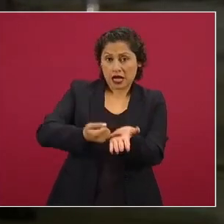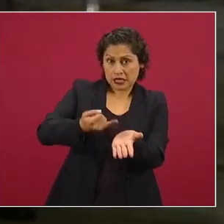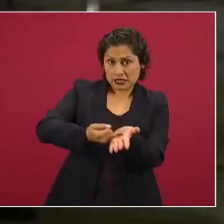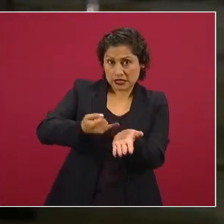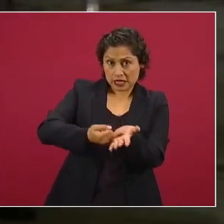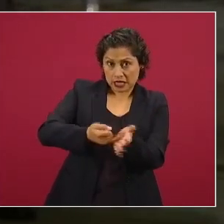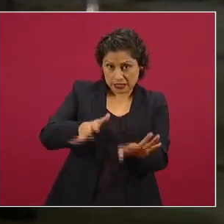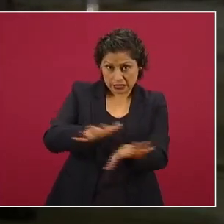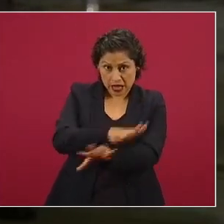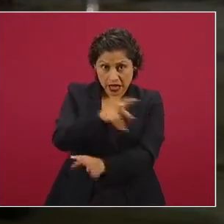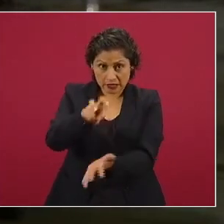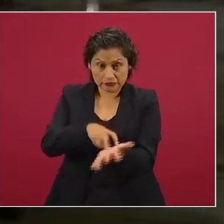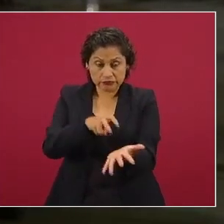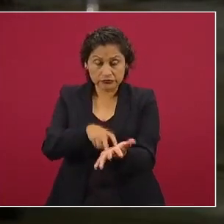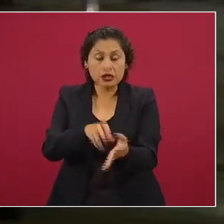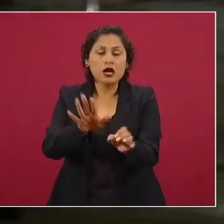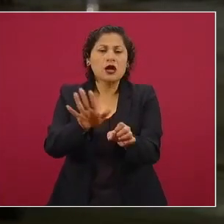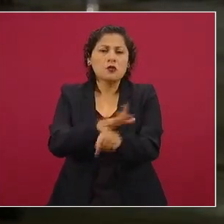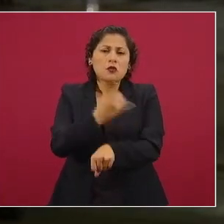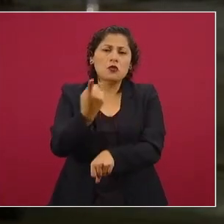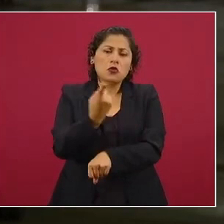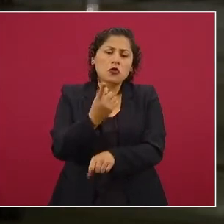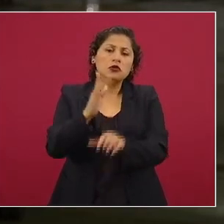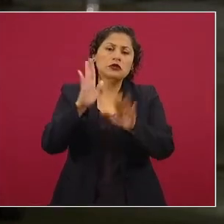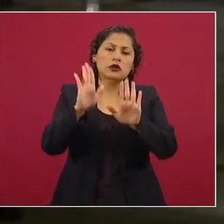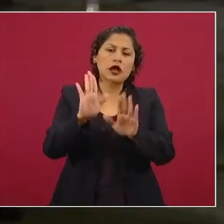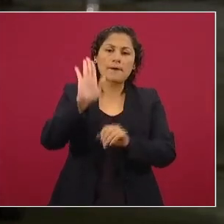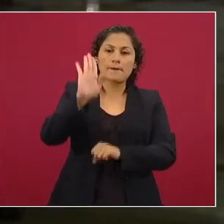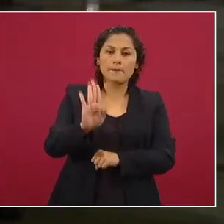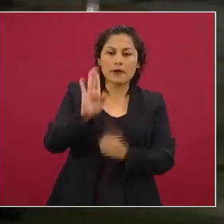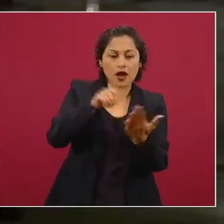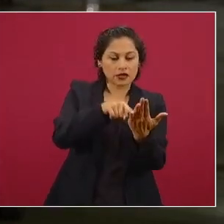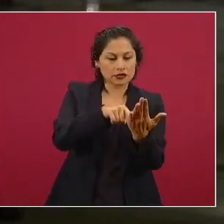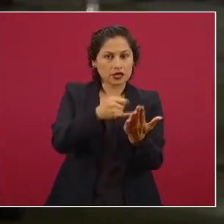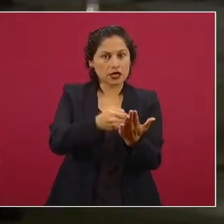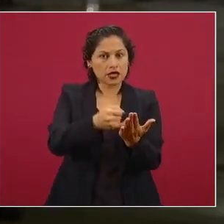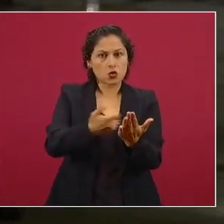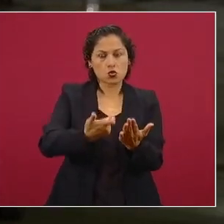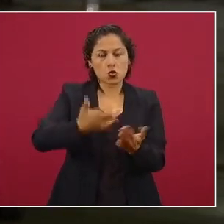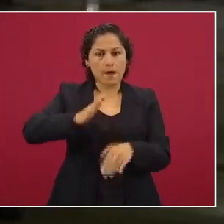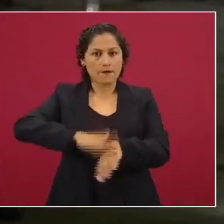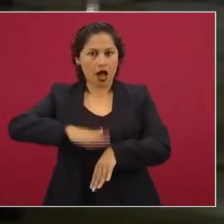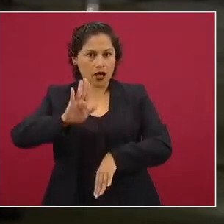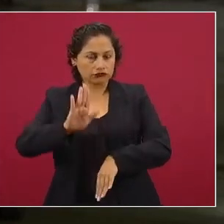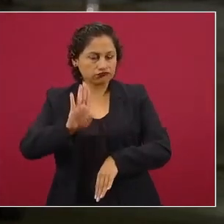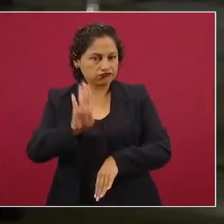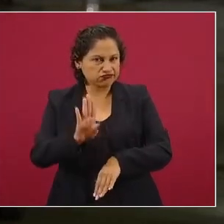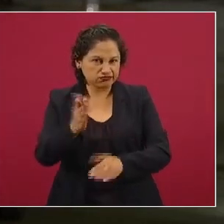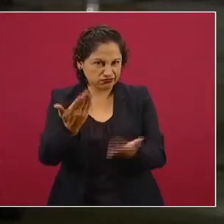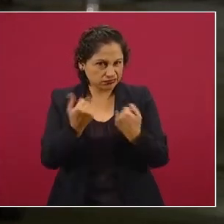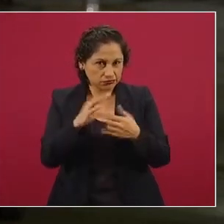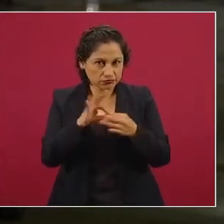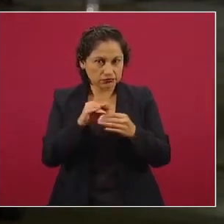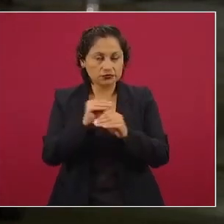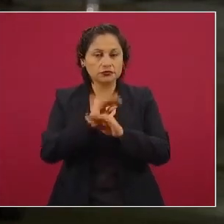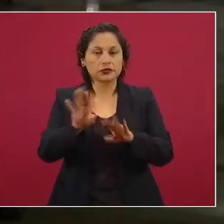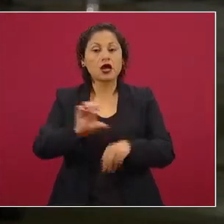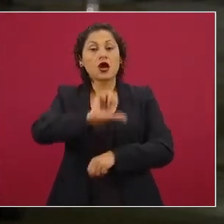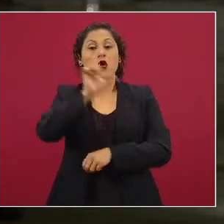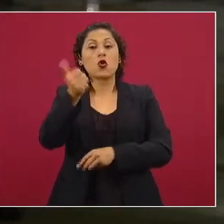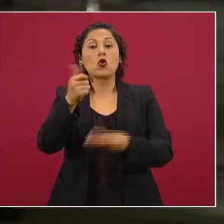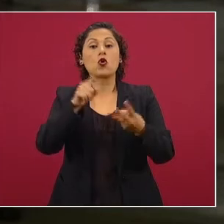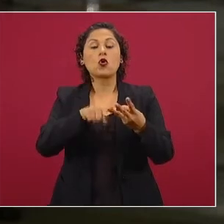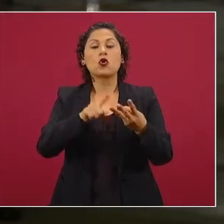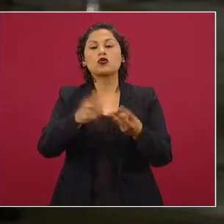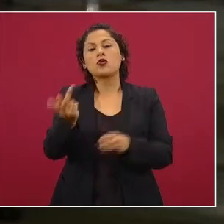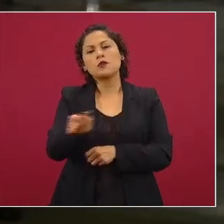interés, porque en algunos momentos pudiera parecer un poco más elevada la de Infonavit. Y otra, en el caso del robo de los